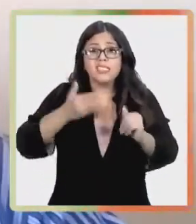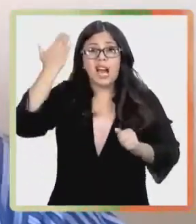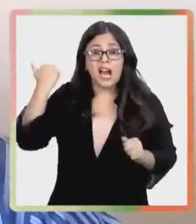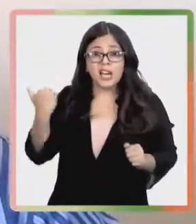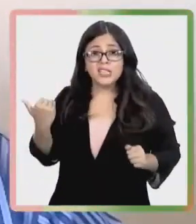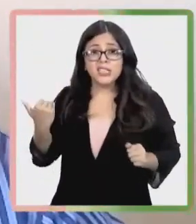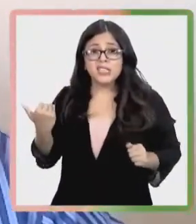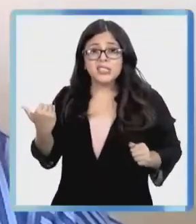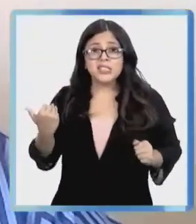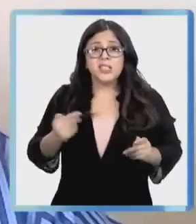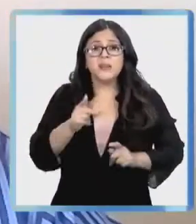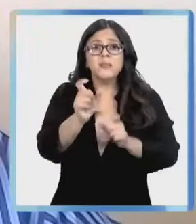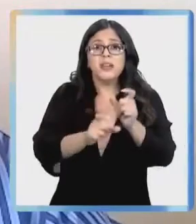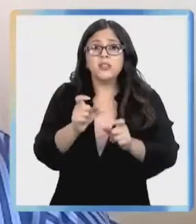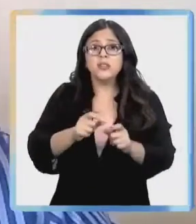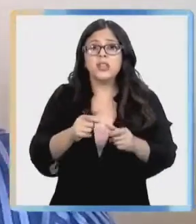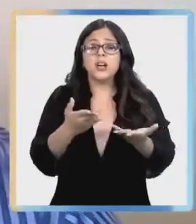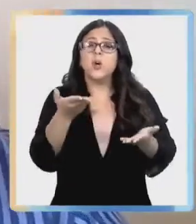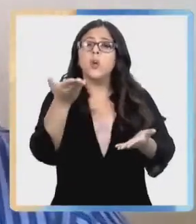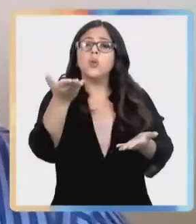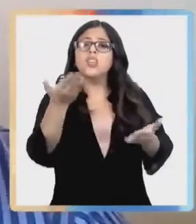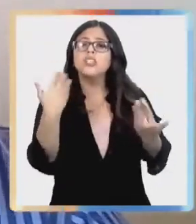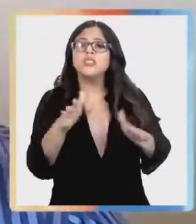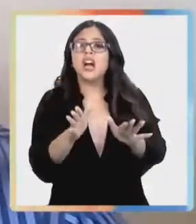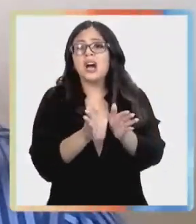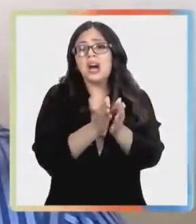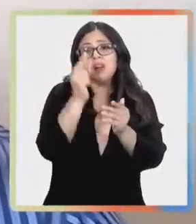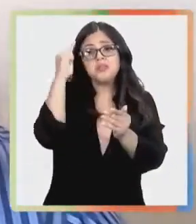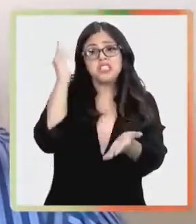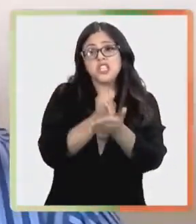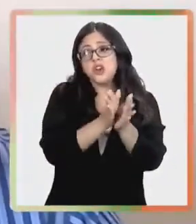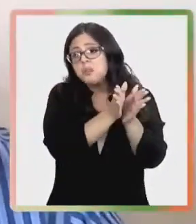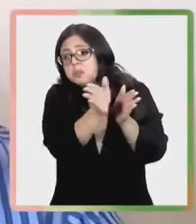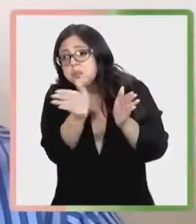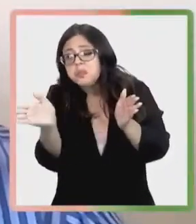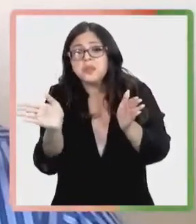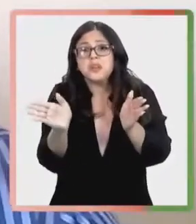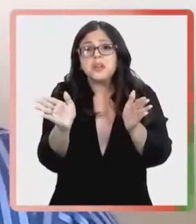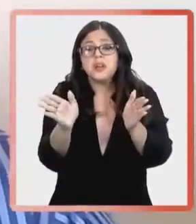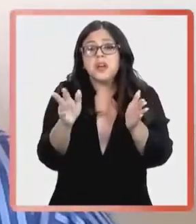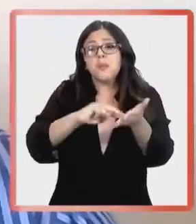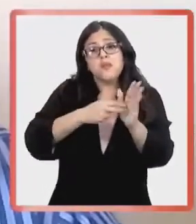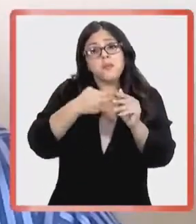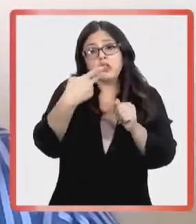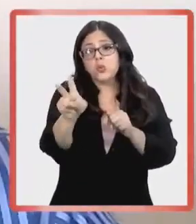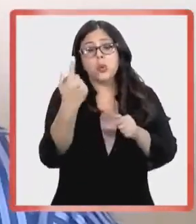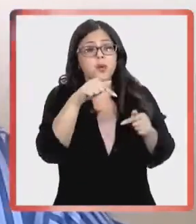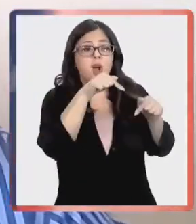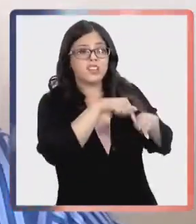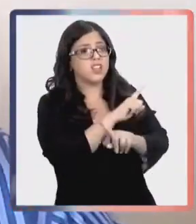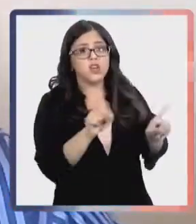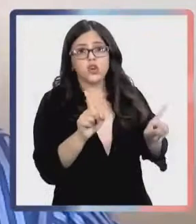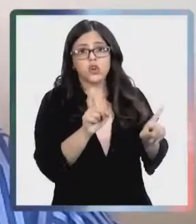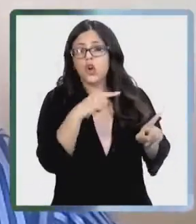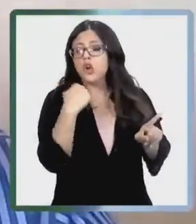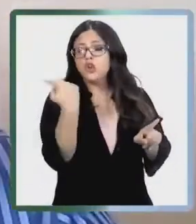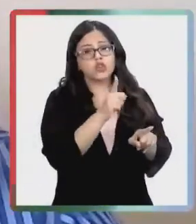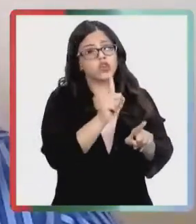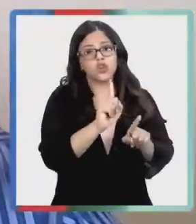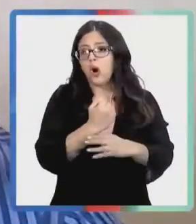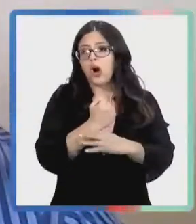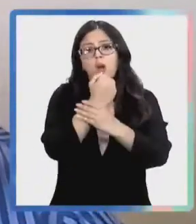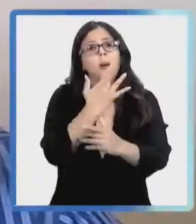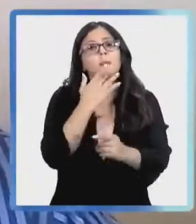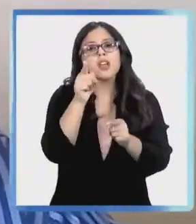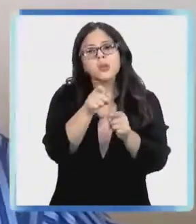el pasado que había gente que le decían, bien, si usted ya se fue por ese lado y usted consume esos productos, es cosa suya. Pero acá no, nosotros no le cubrimos porque